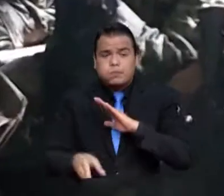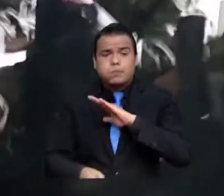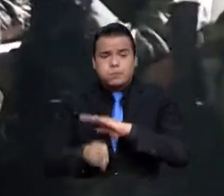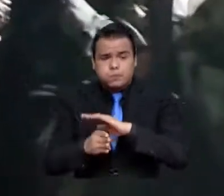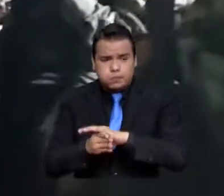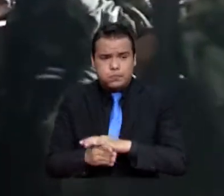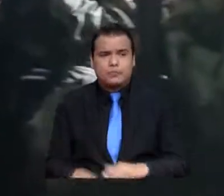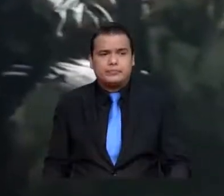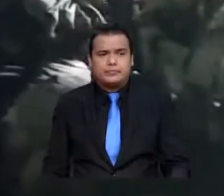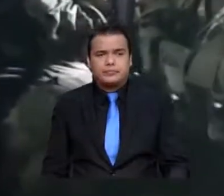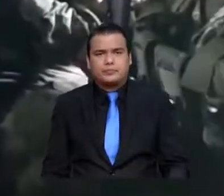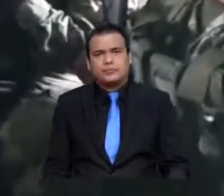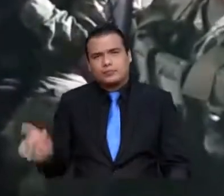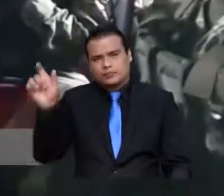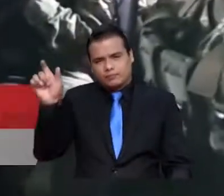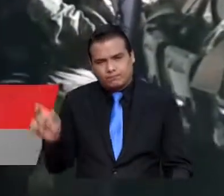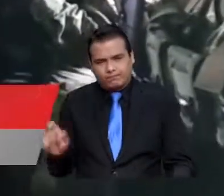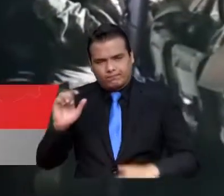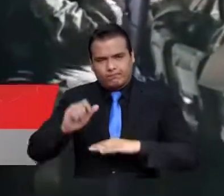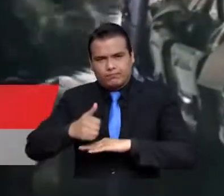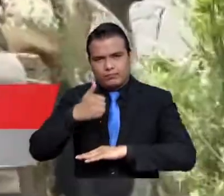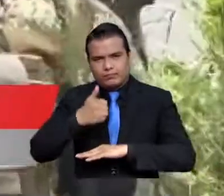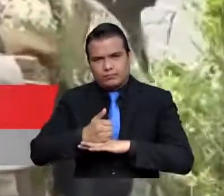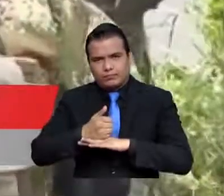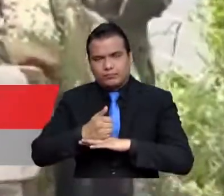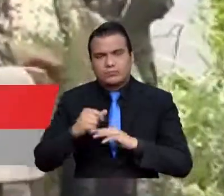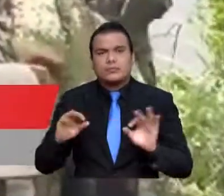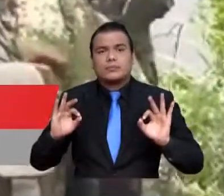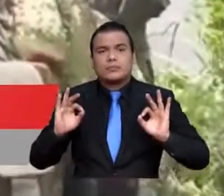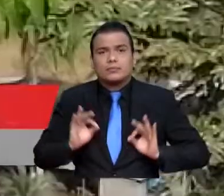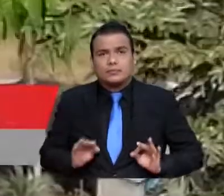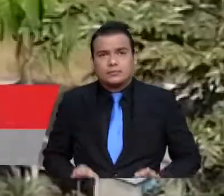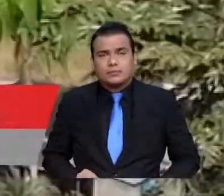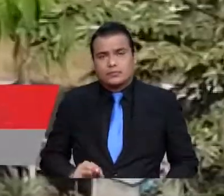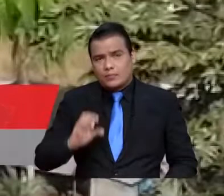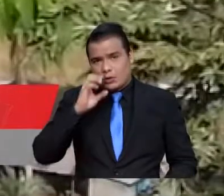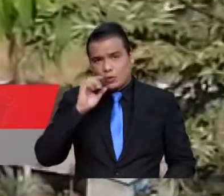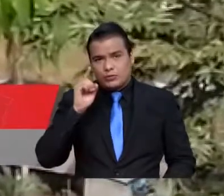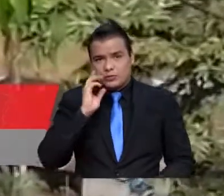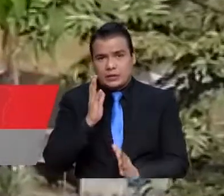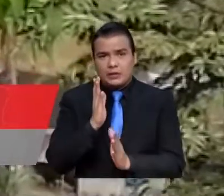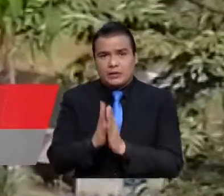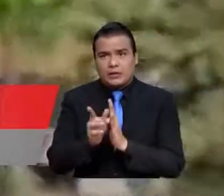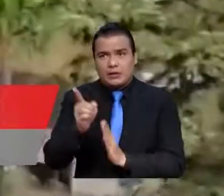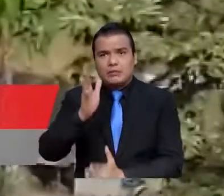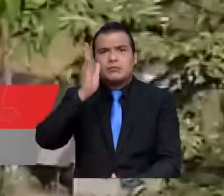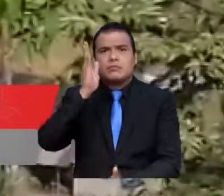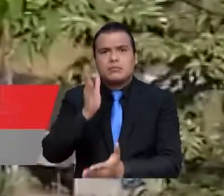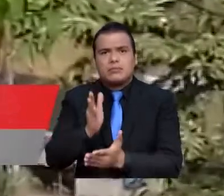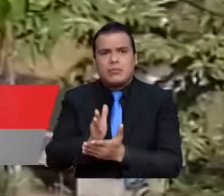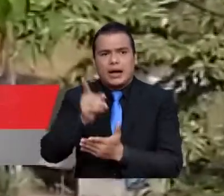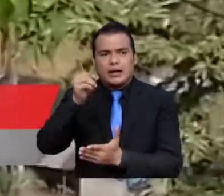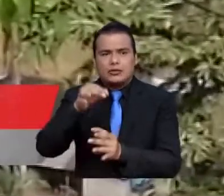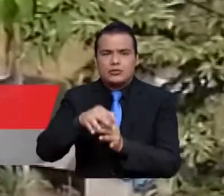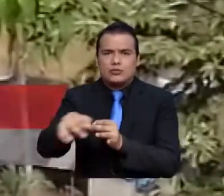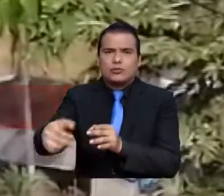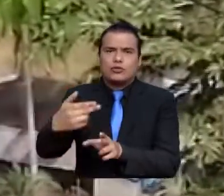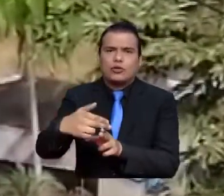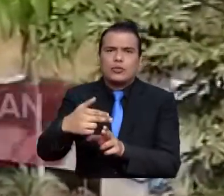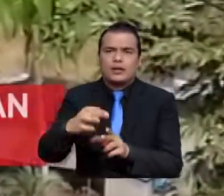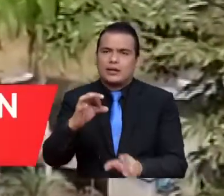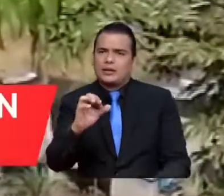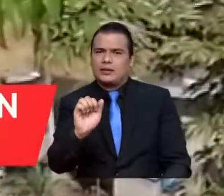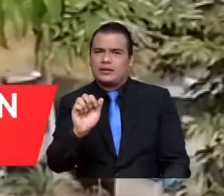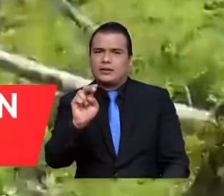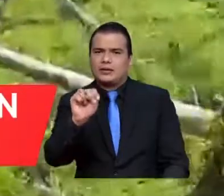Para el comandante de la Fuerza de Tarea Conjunta Hércules, con sede en Tumaco, general Nairo Martínez, los últimos hechos ocurridos en la vereda San Luis, parte alta del municipio